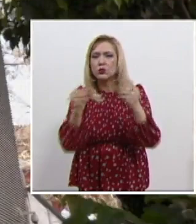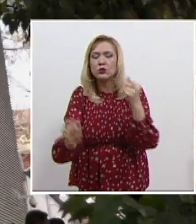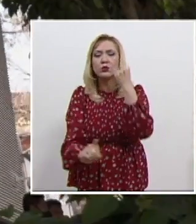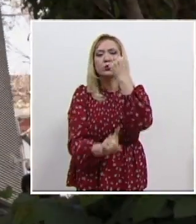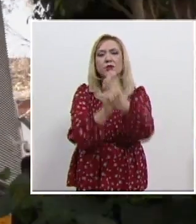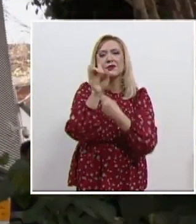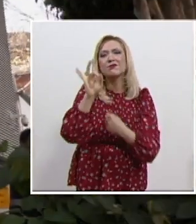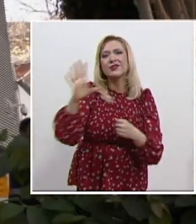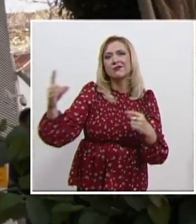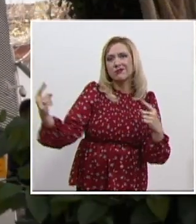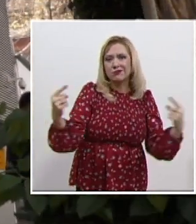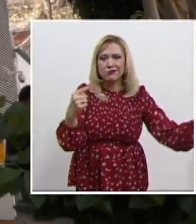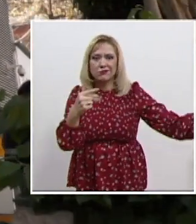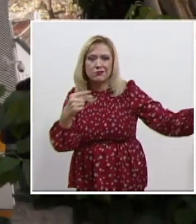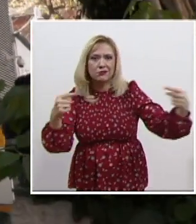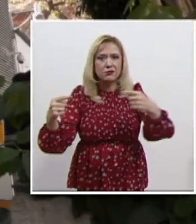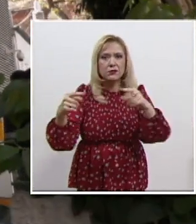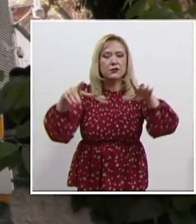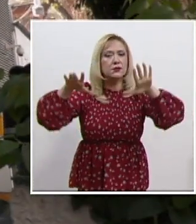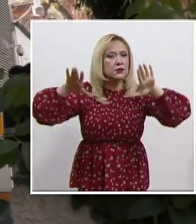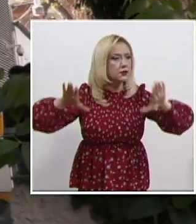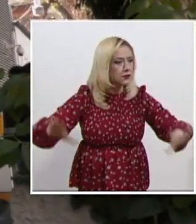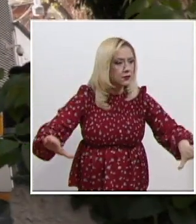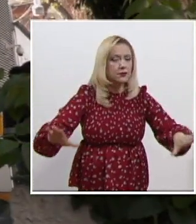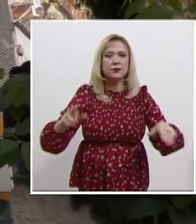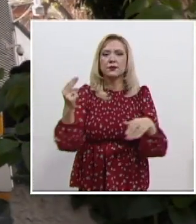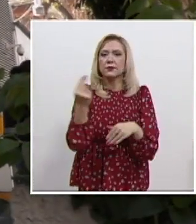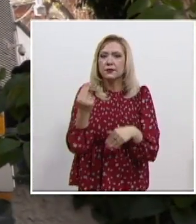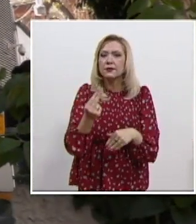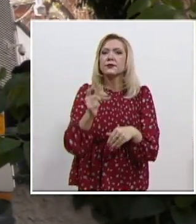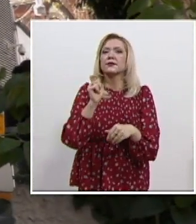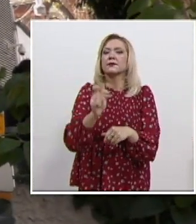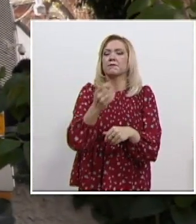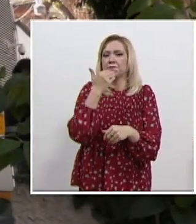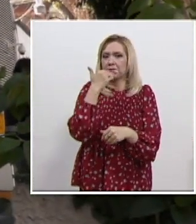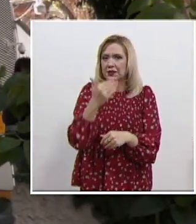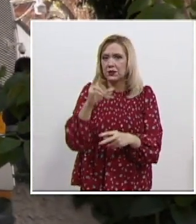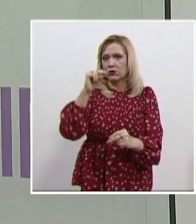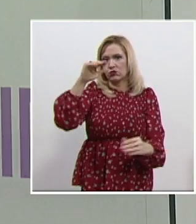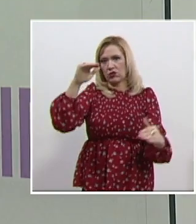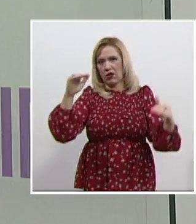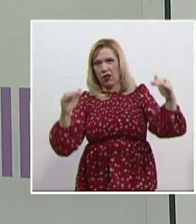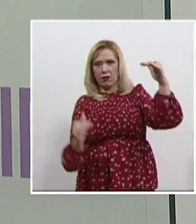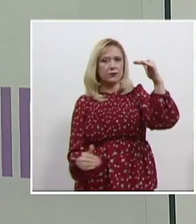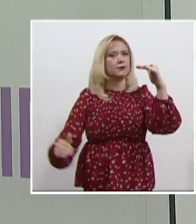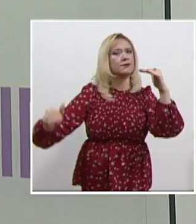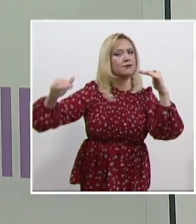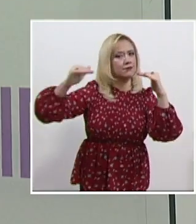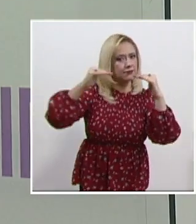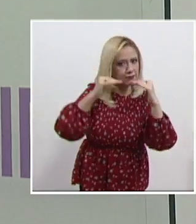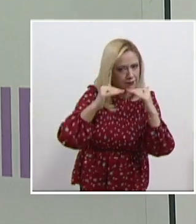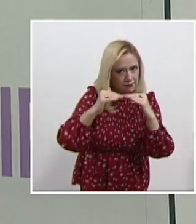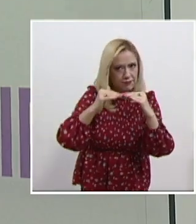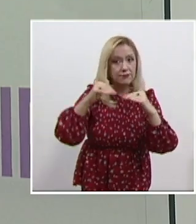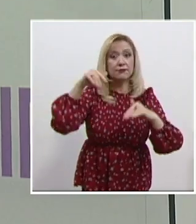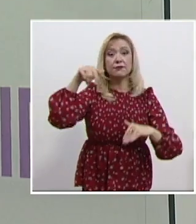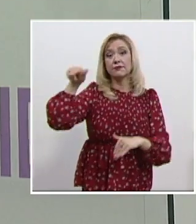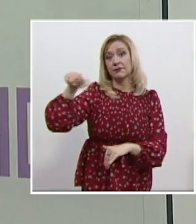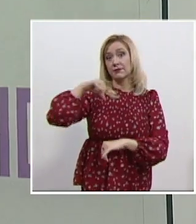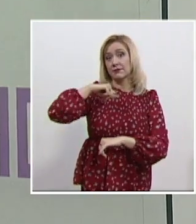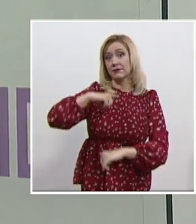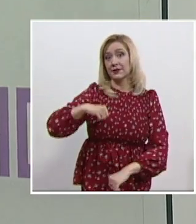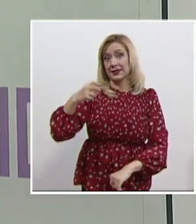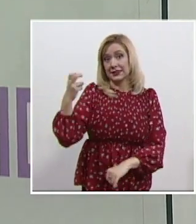los conflictos, con el fin de transformar realidades sociales y desigualdades. Aseguró que la institución a su cargo